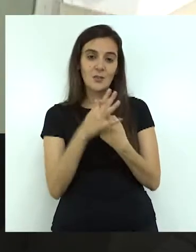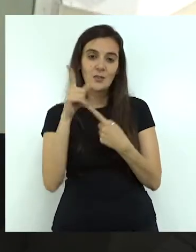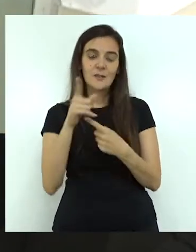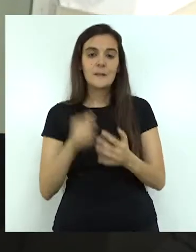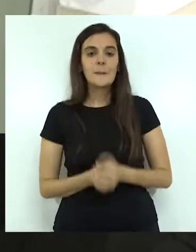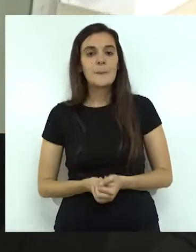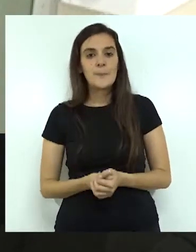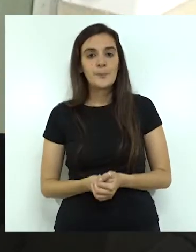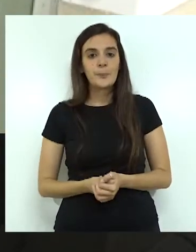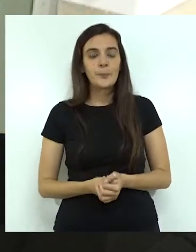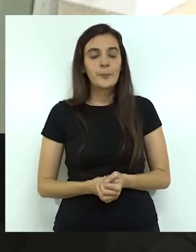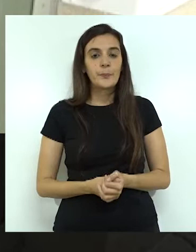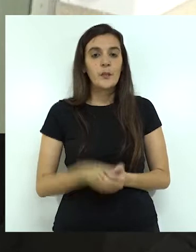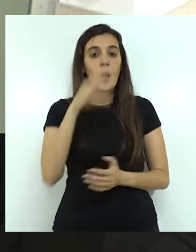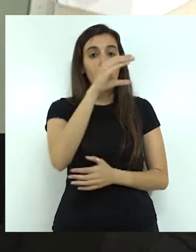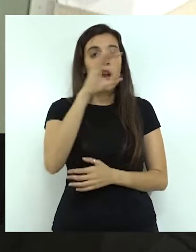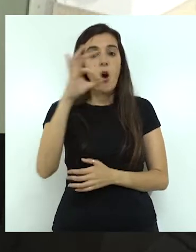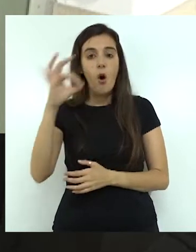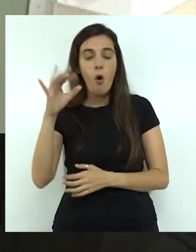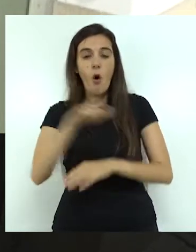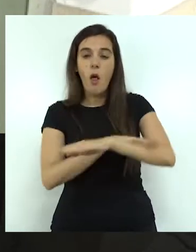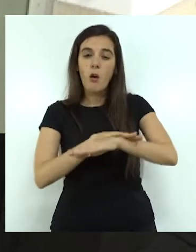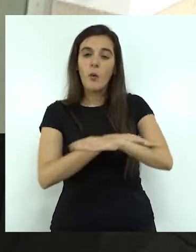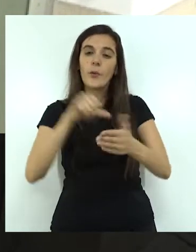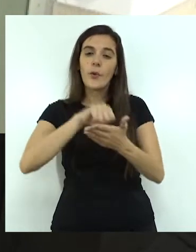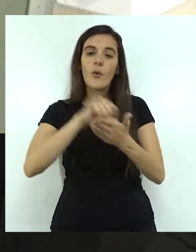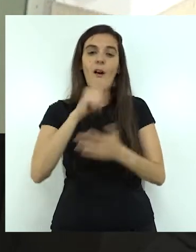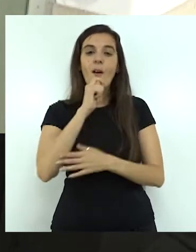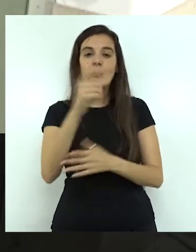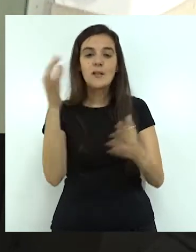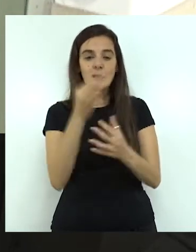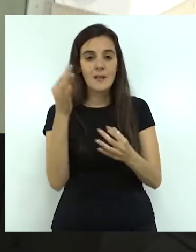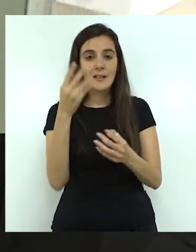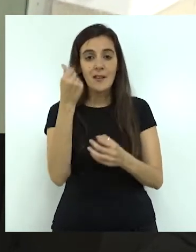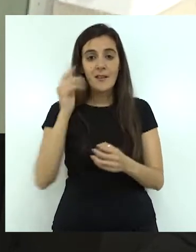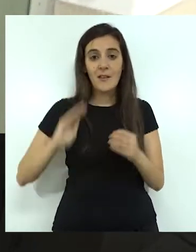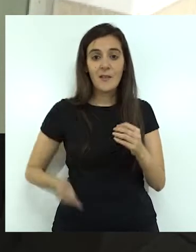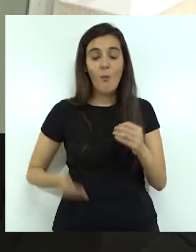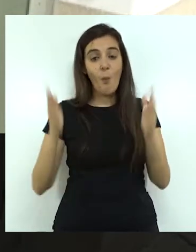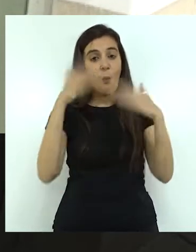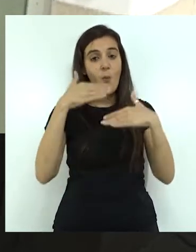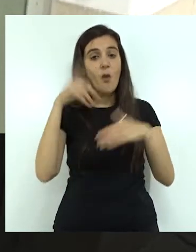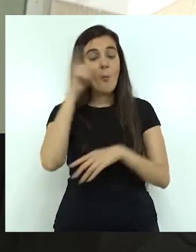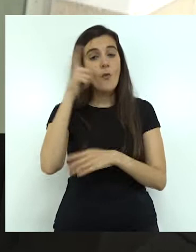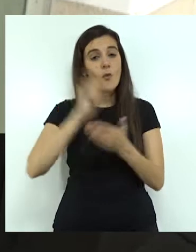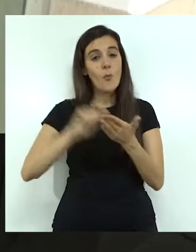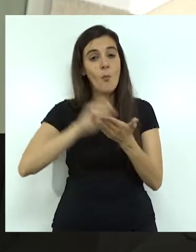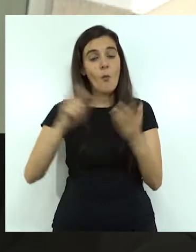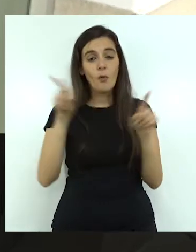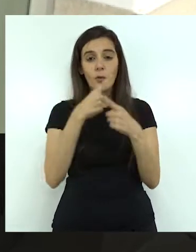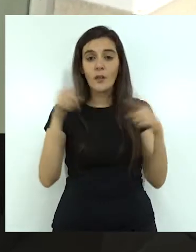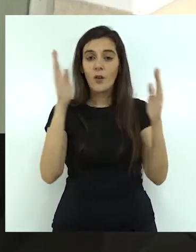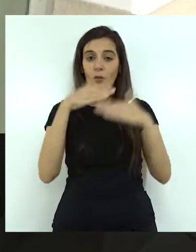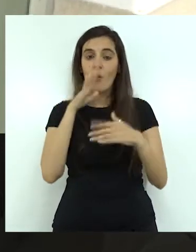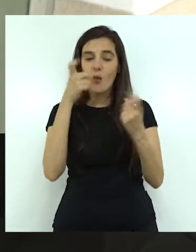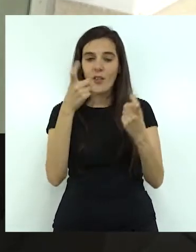obreras el gobierno local ha comunicado que no tiene dinero para contratar un profesor en el conservatorio necesario para poder asumir la